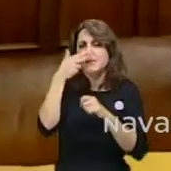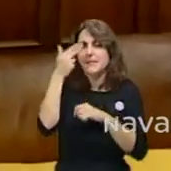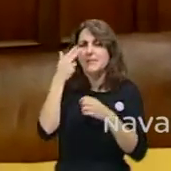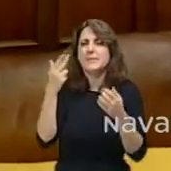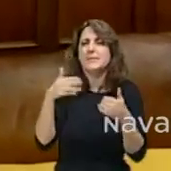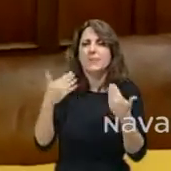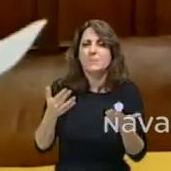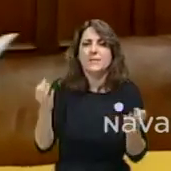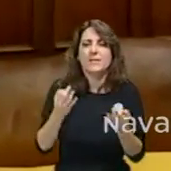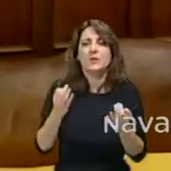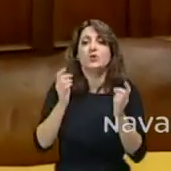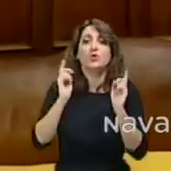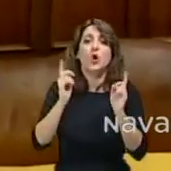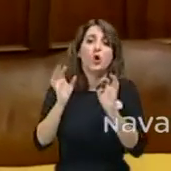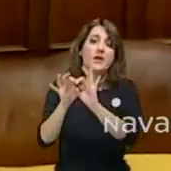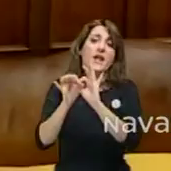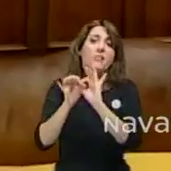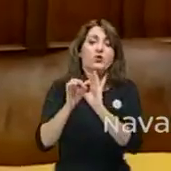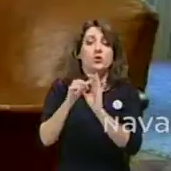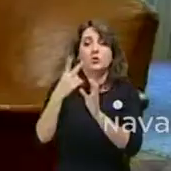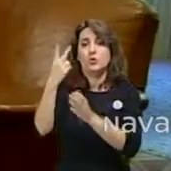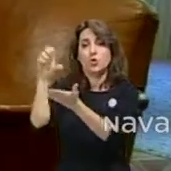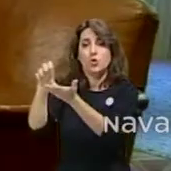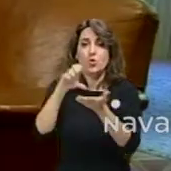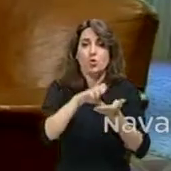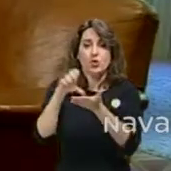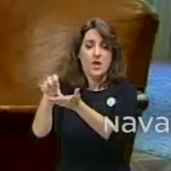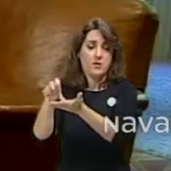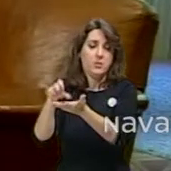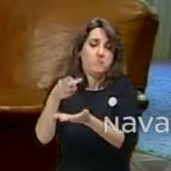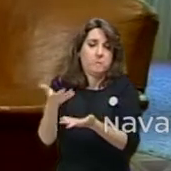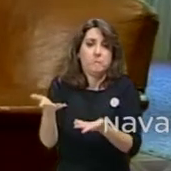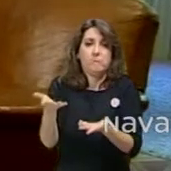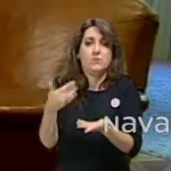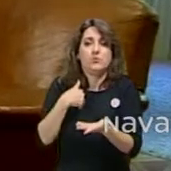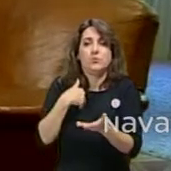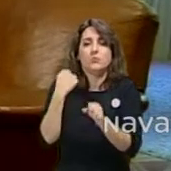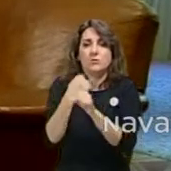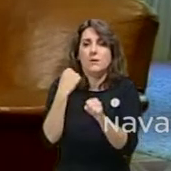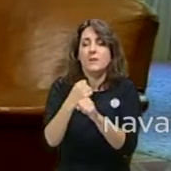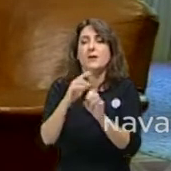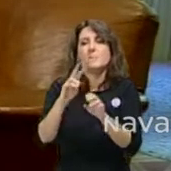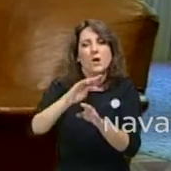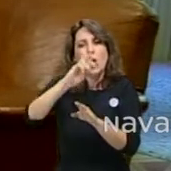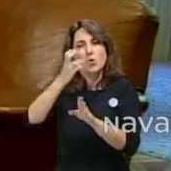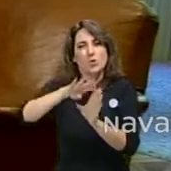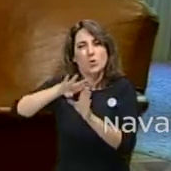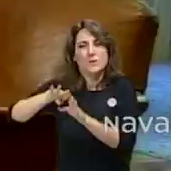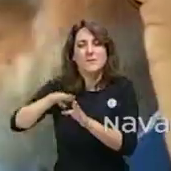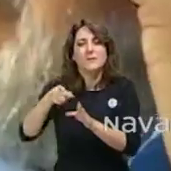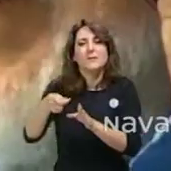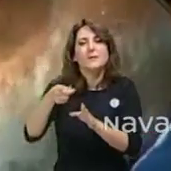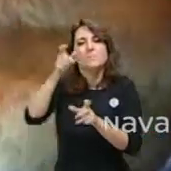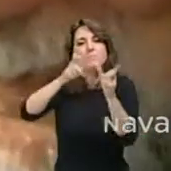que no solamente las relaciones entre los pueblos fuera objeto de nuestro trabajo, sino también que